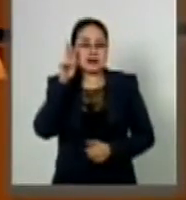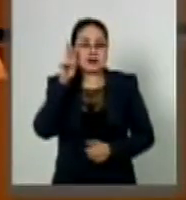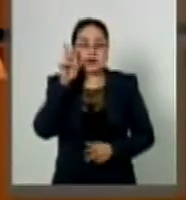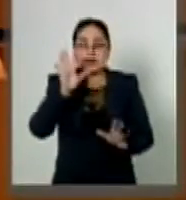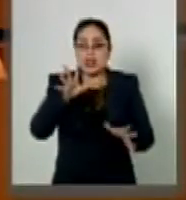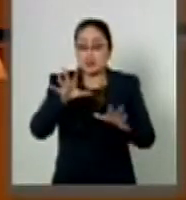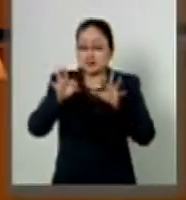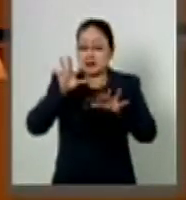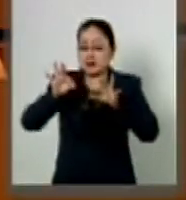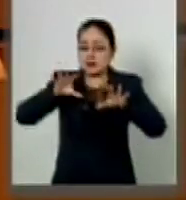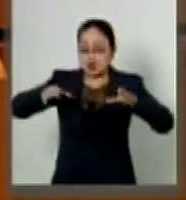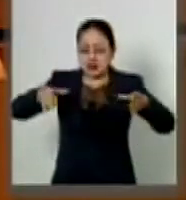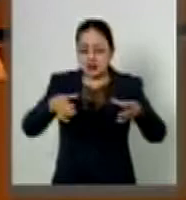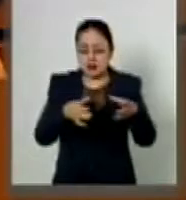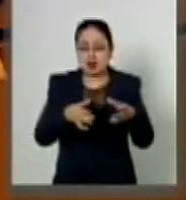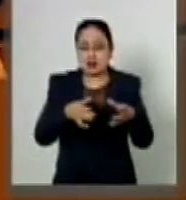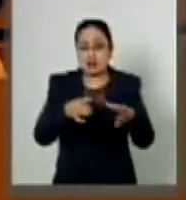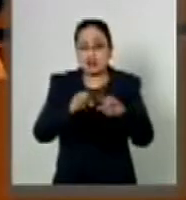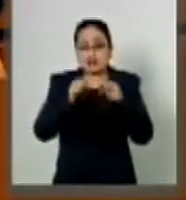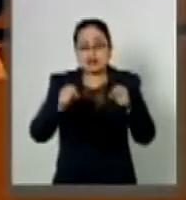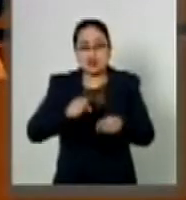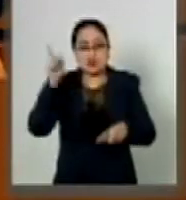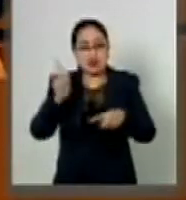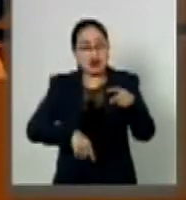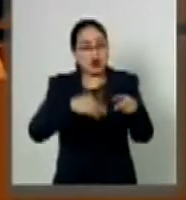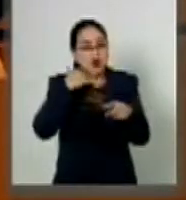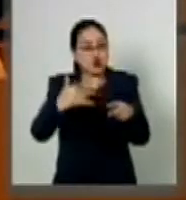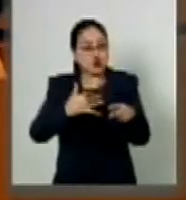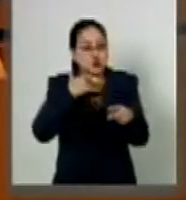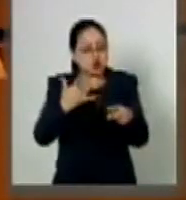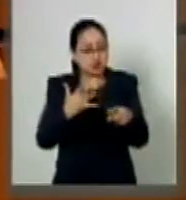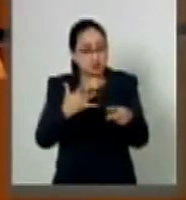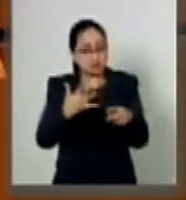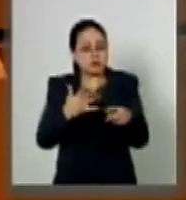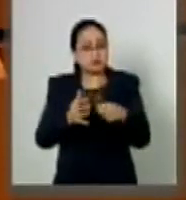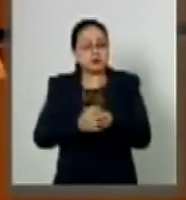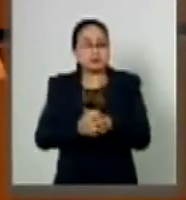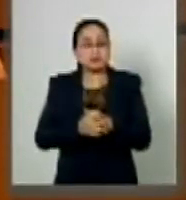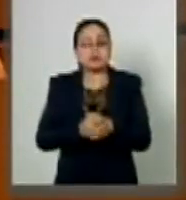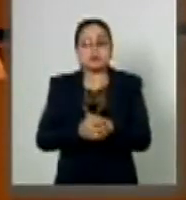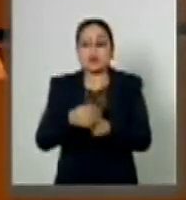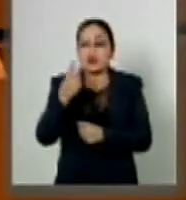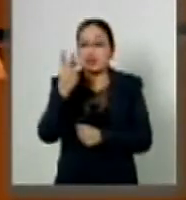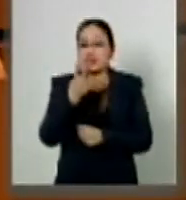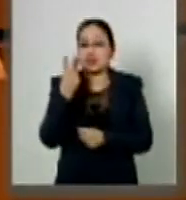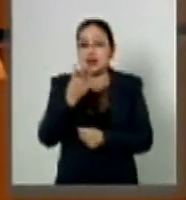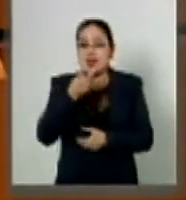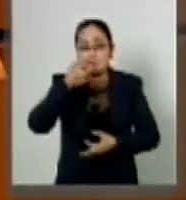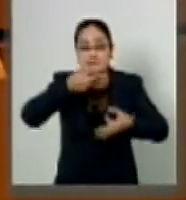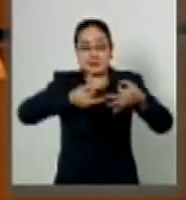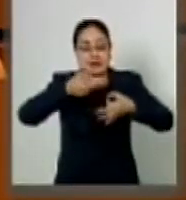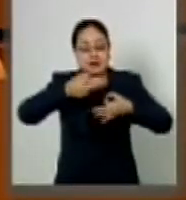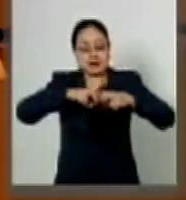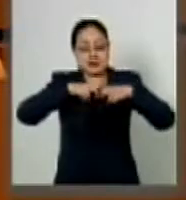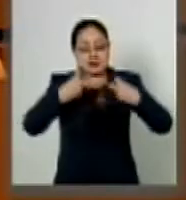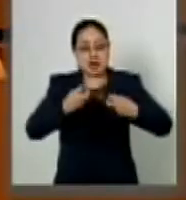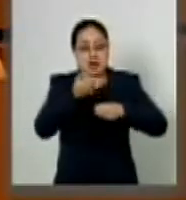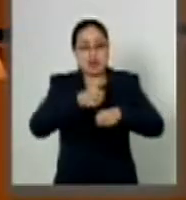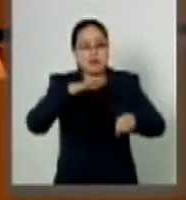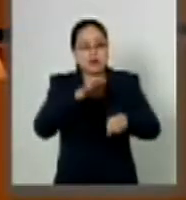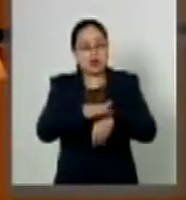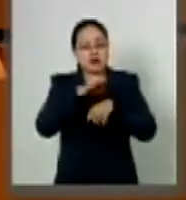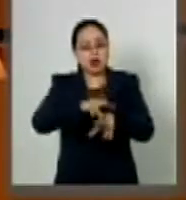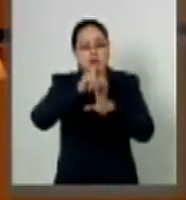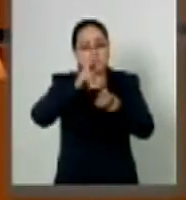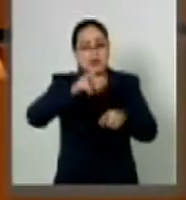integrarse lo que es el sistema anticorrupción. Los tres magistrados del Tribunal Administrativo en materia de